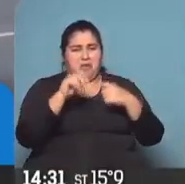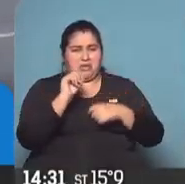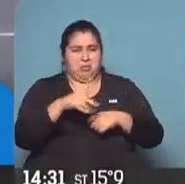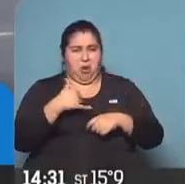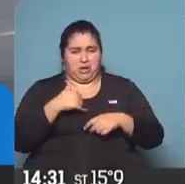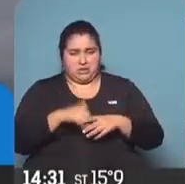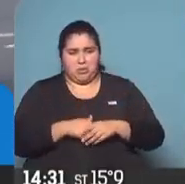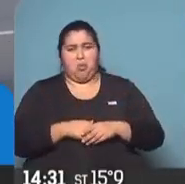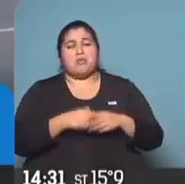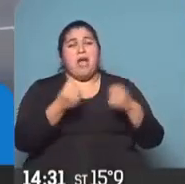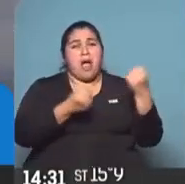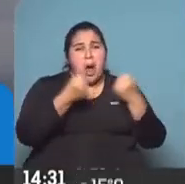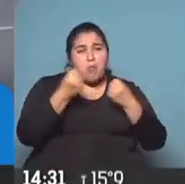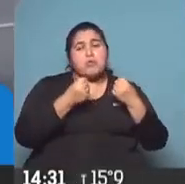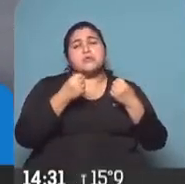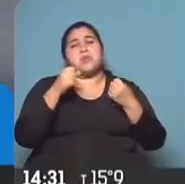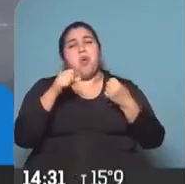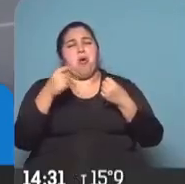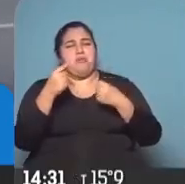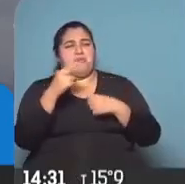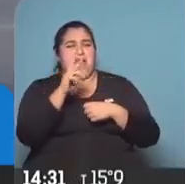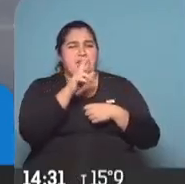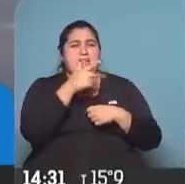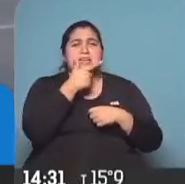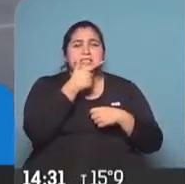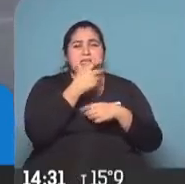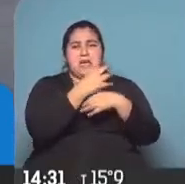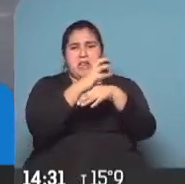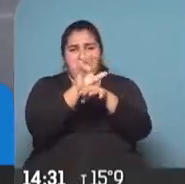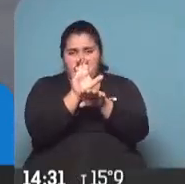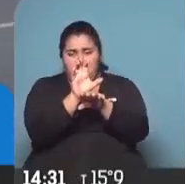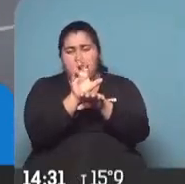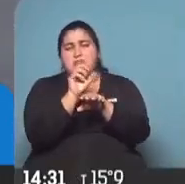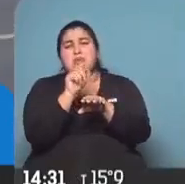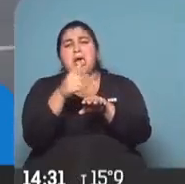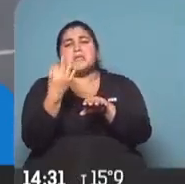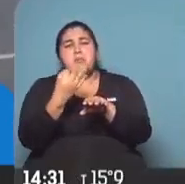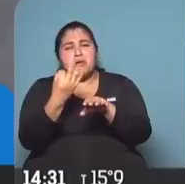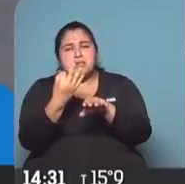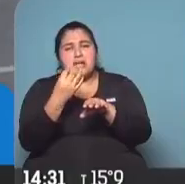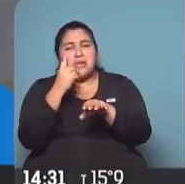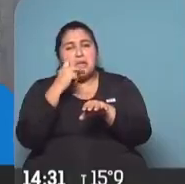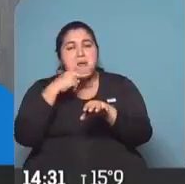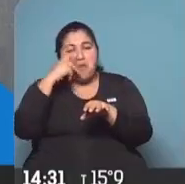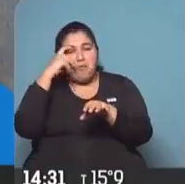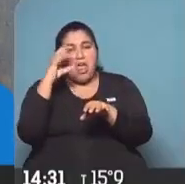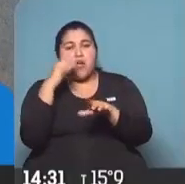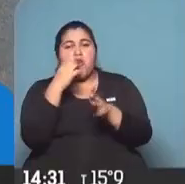camión ese ere camión iveco eurocargo